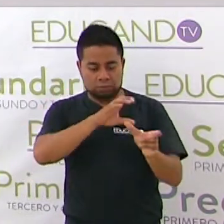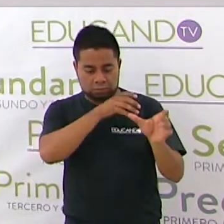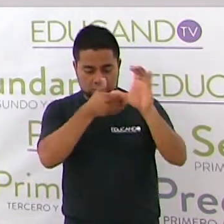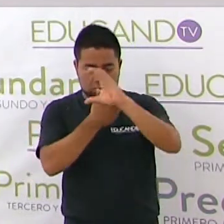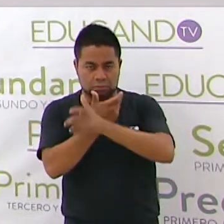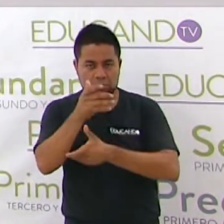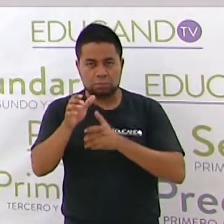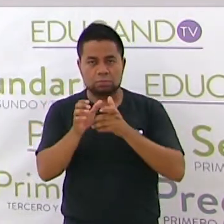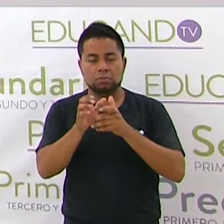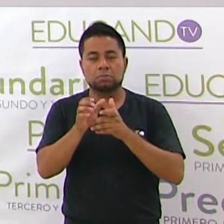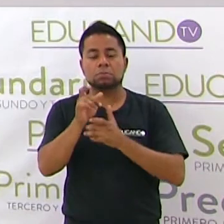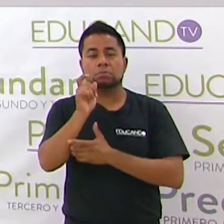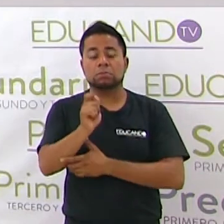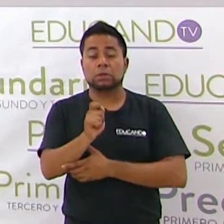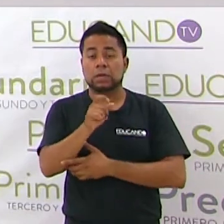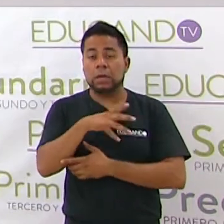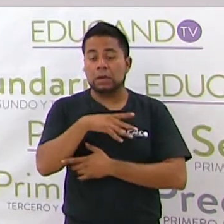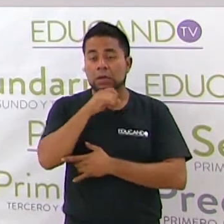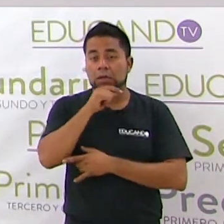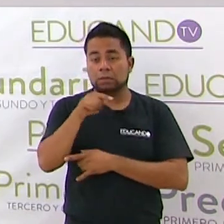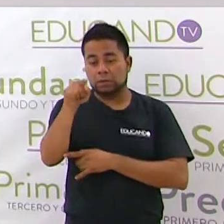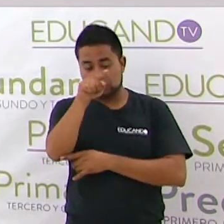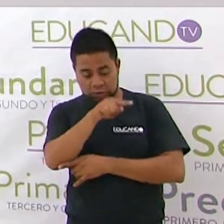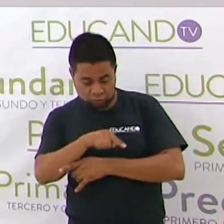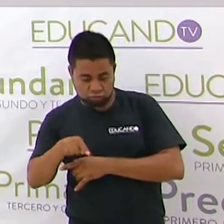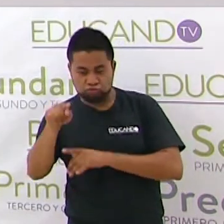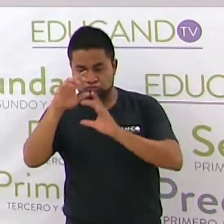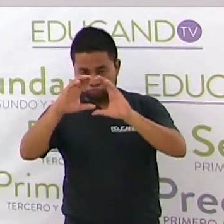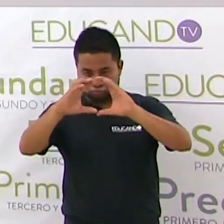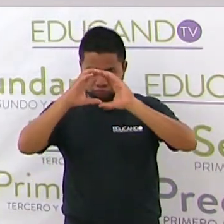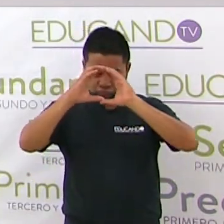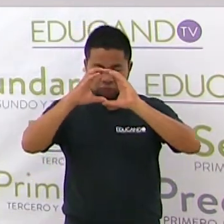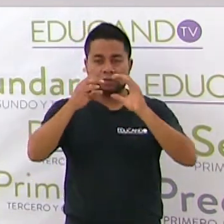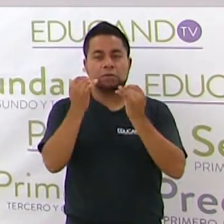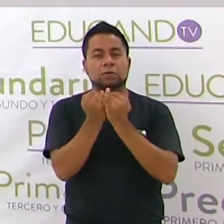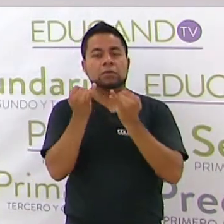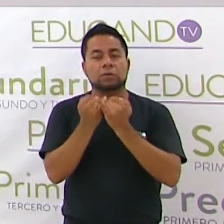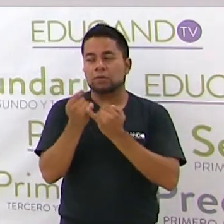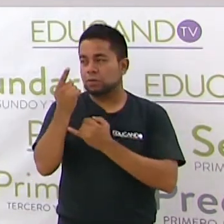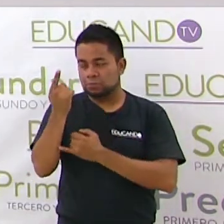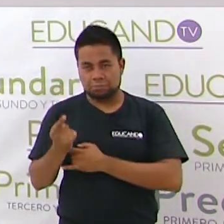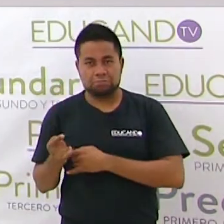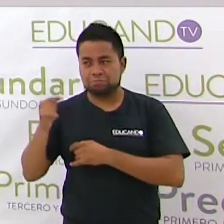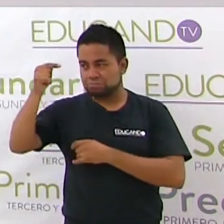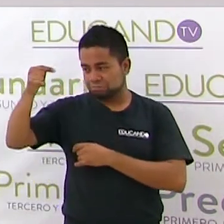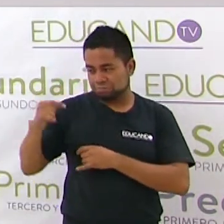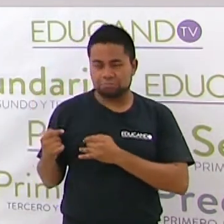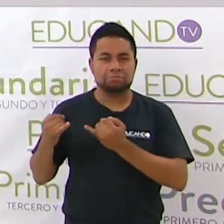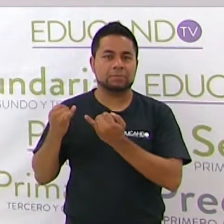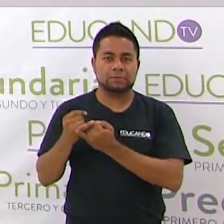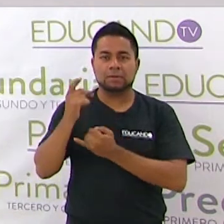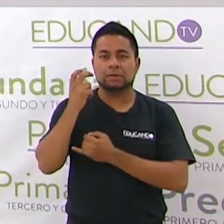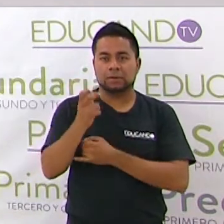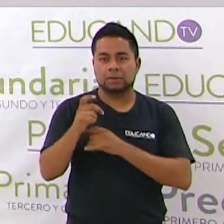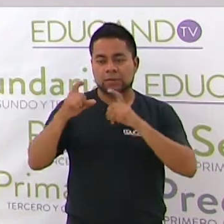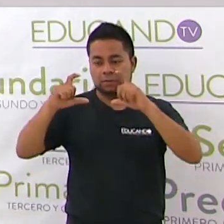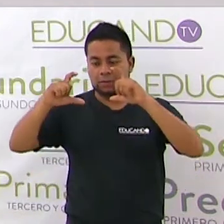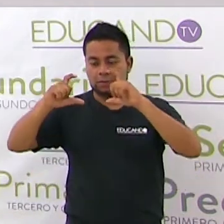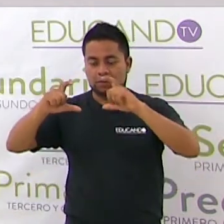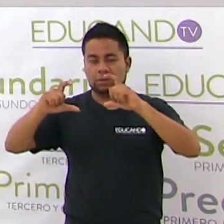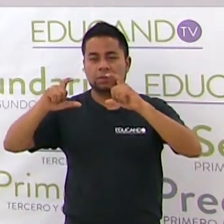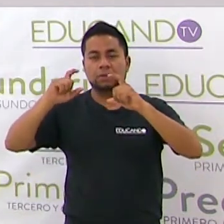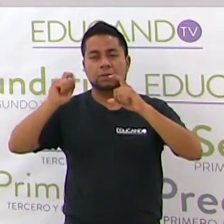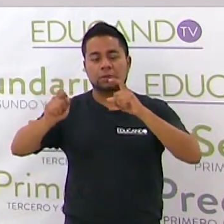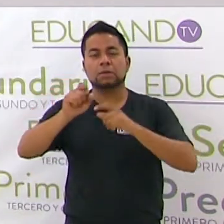perspectiva, forma un círculo, como este, o como este que tenemos aquí. Y ese círculo, por supuesto